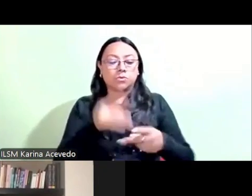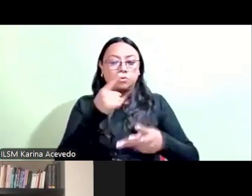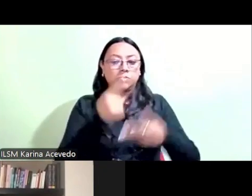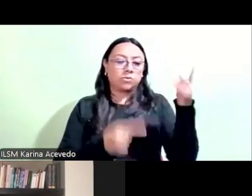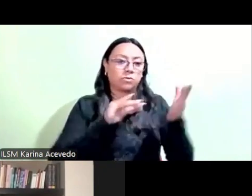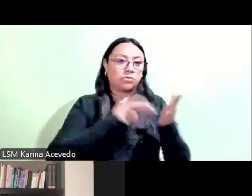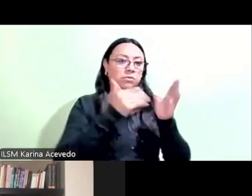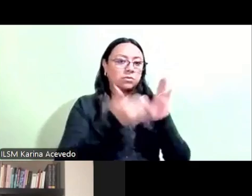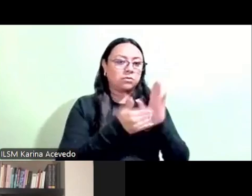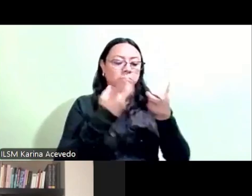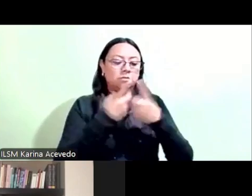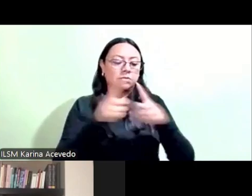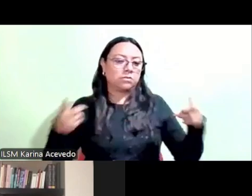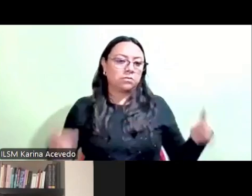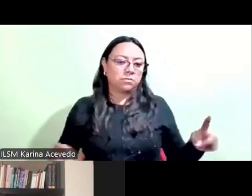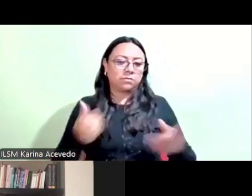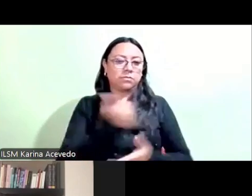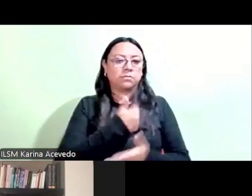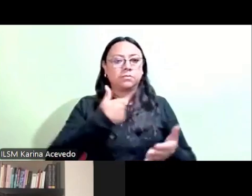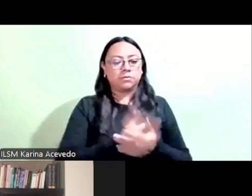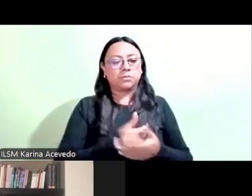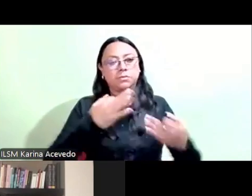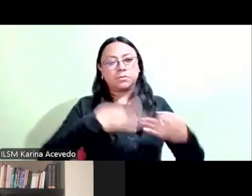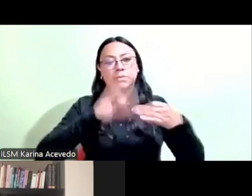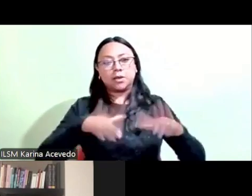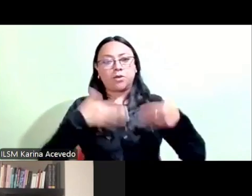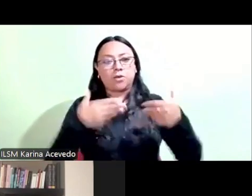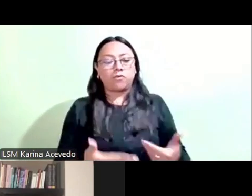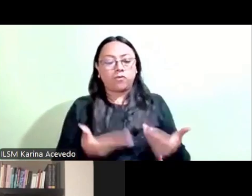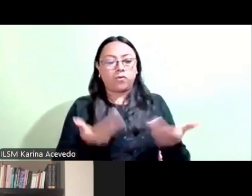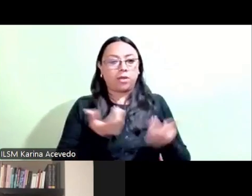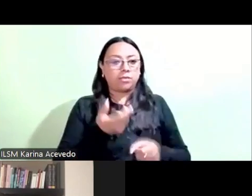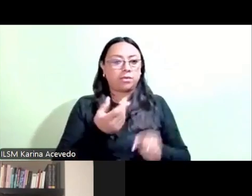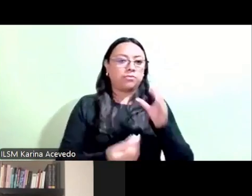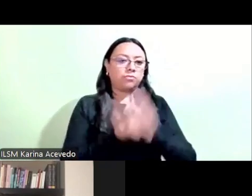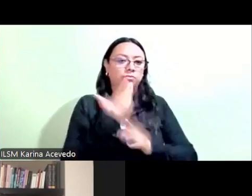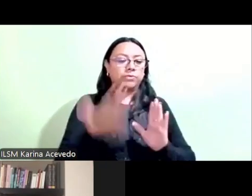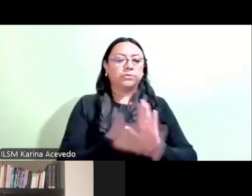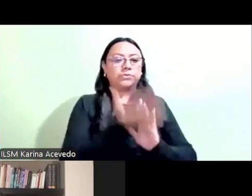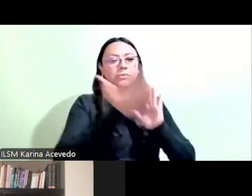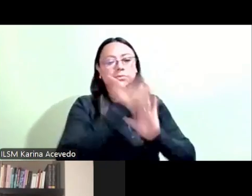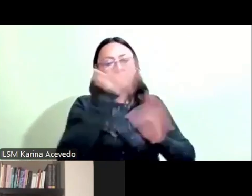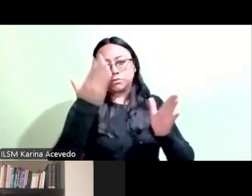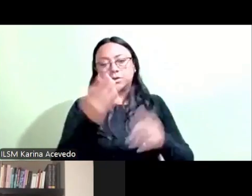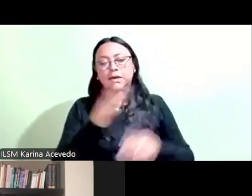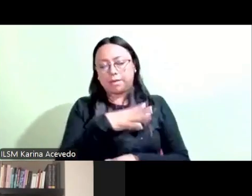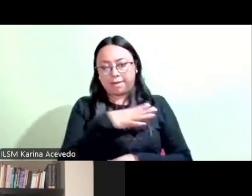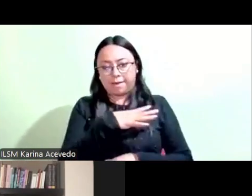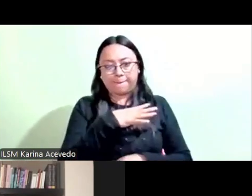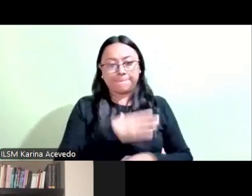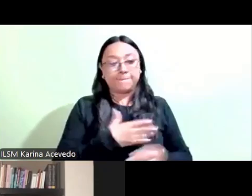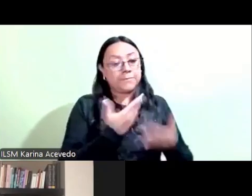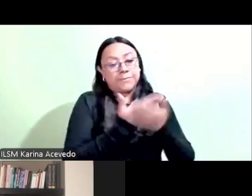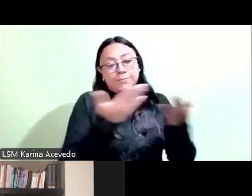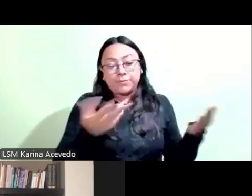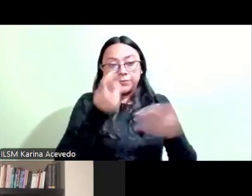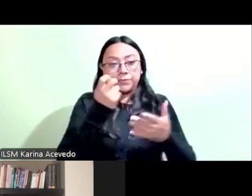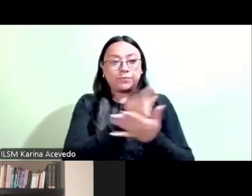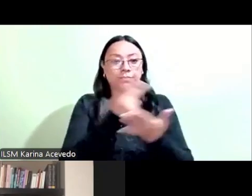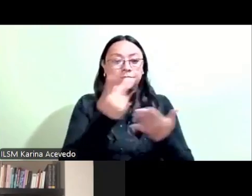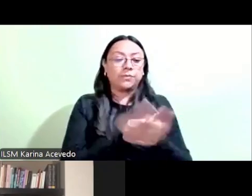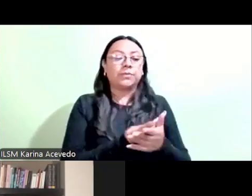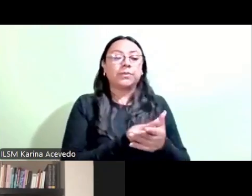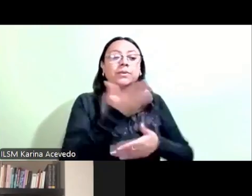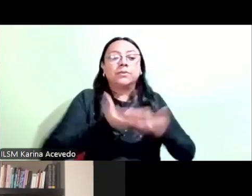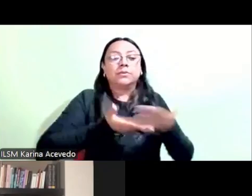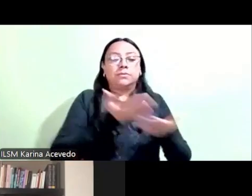altura y la calidad del diseño de los exteriores de las nuevas construcciones. Cabe destacar que el programa parcial propone salvaguardar la